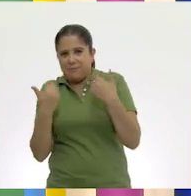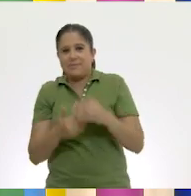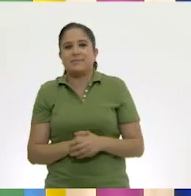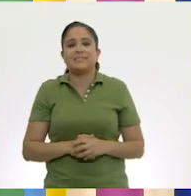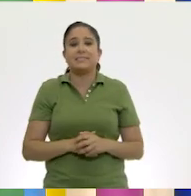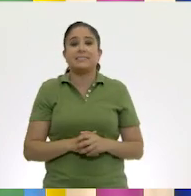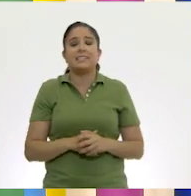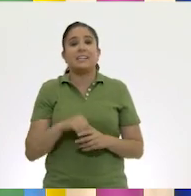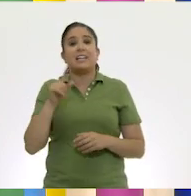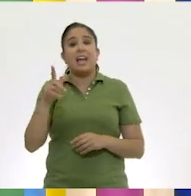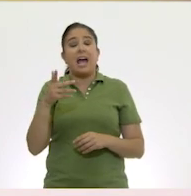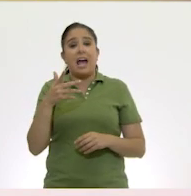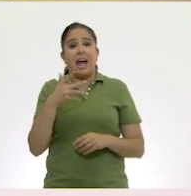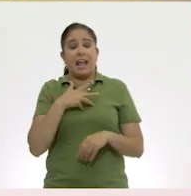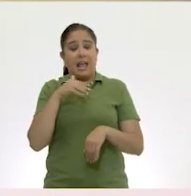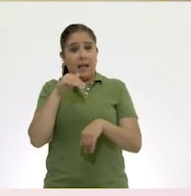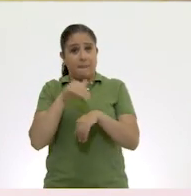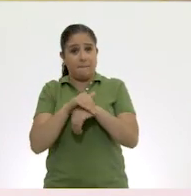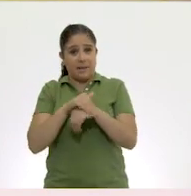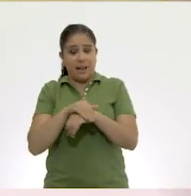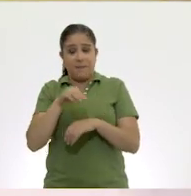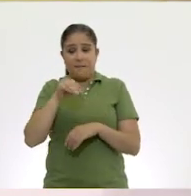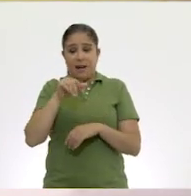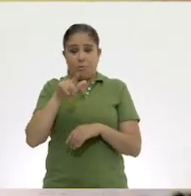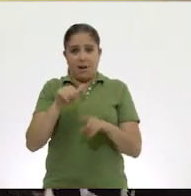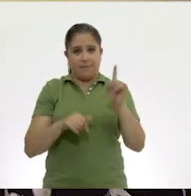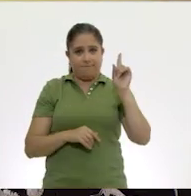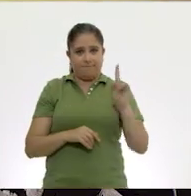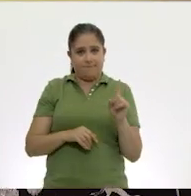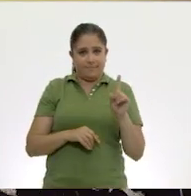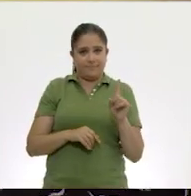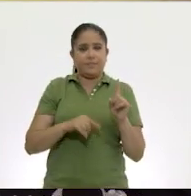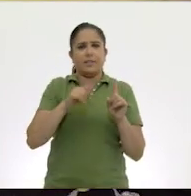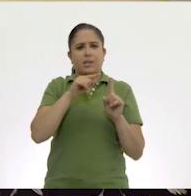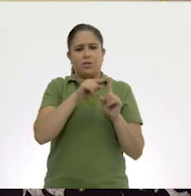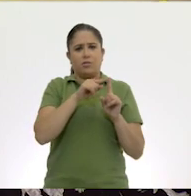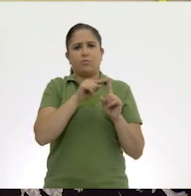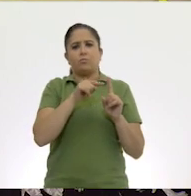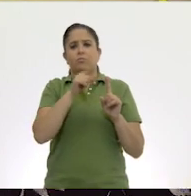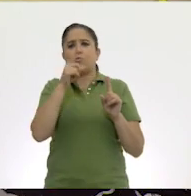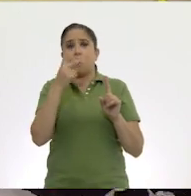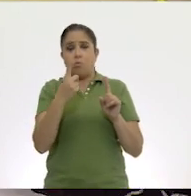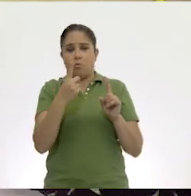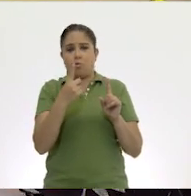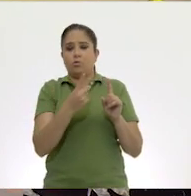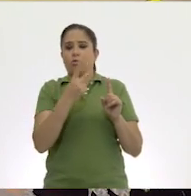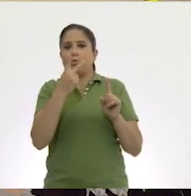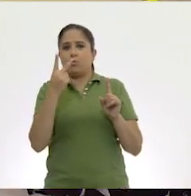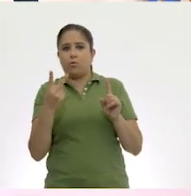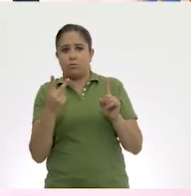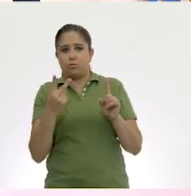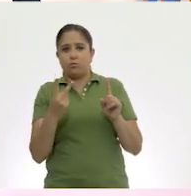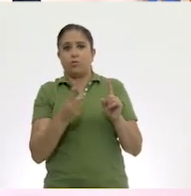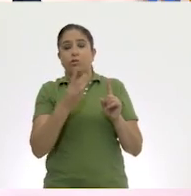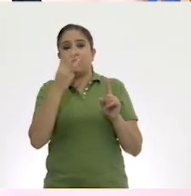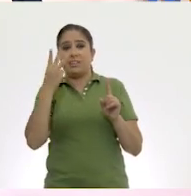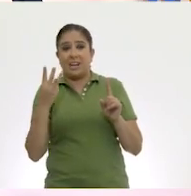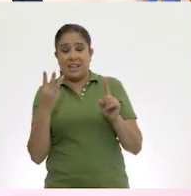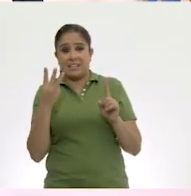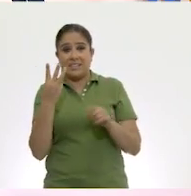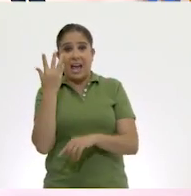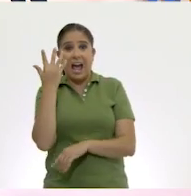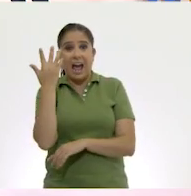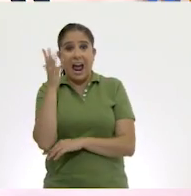ubicada nuestra amiga mano la va a avanzar 1 2 tres